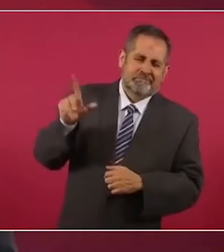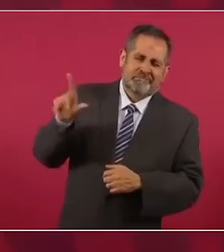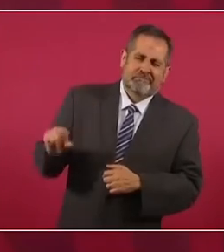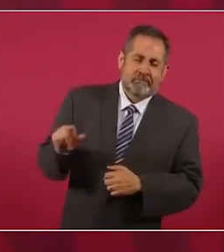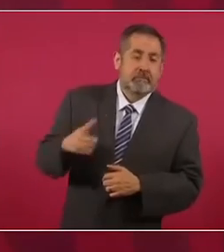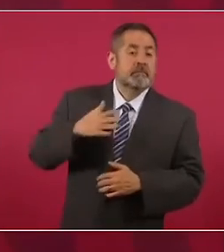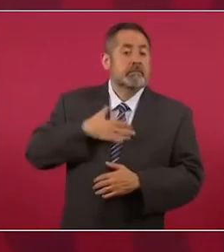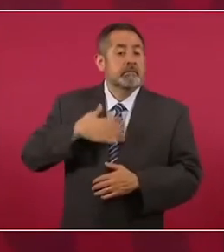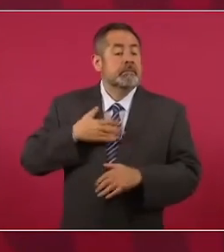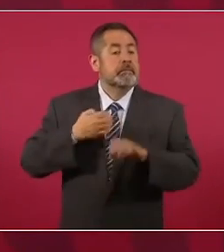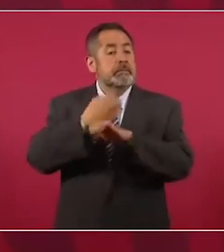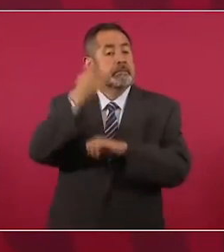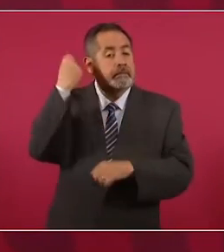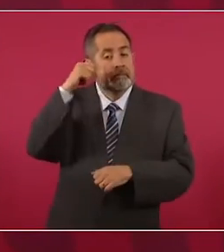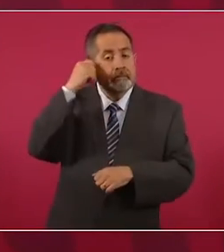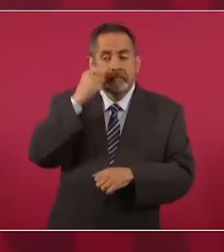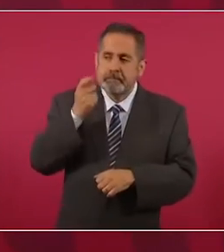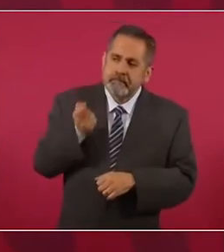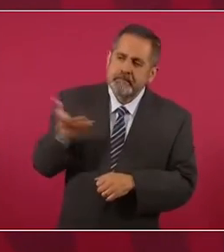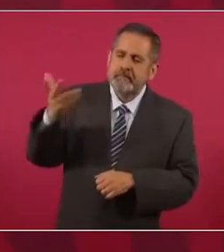En mi estado